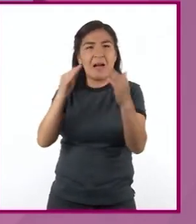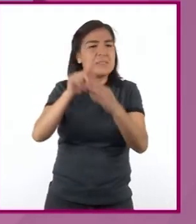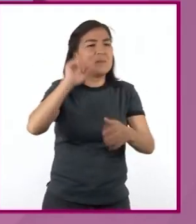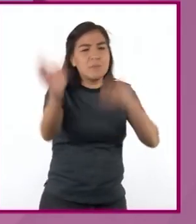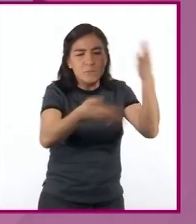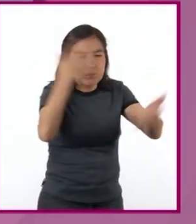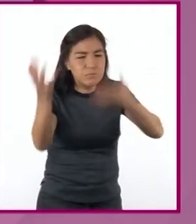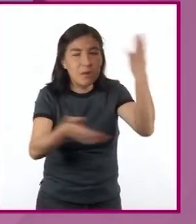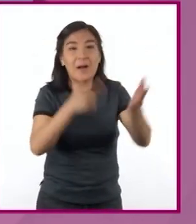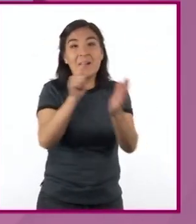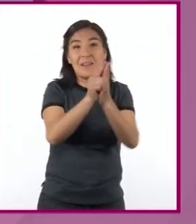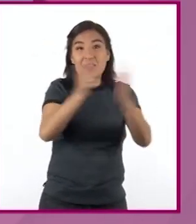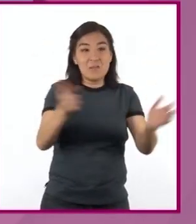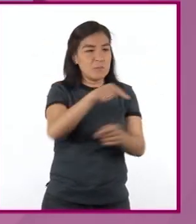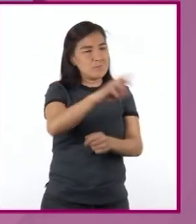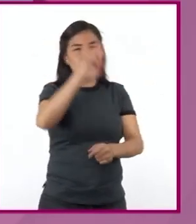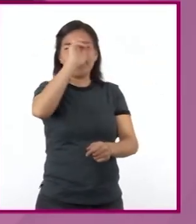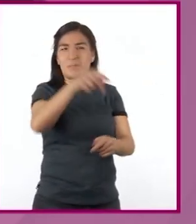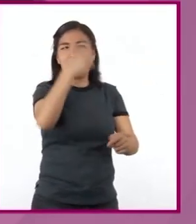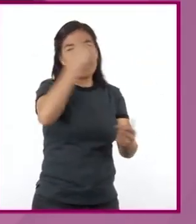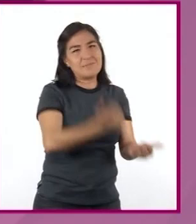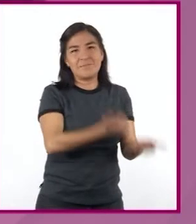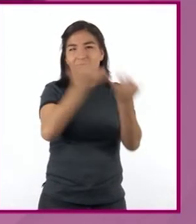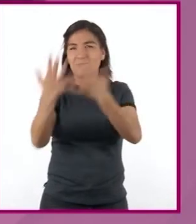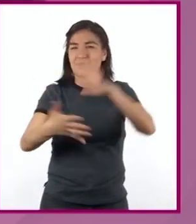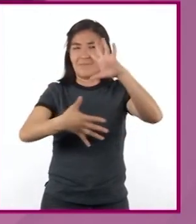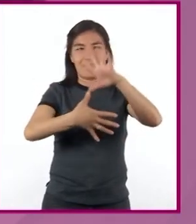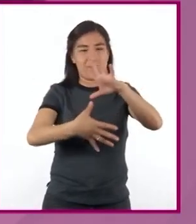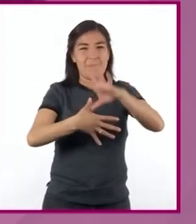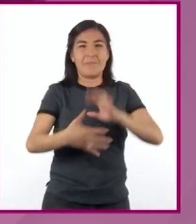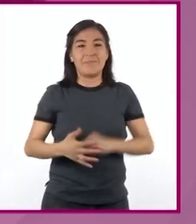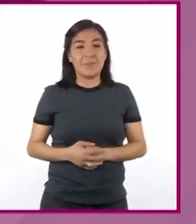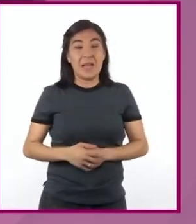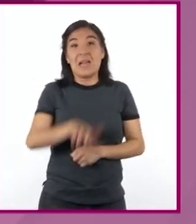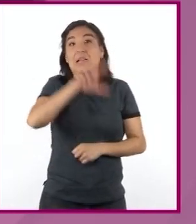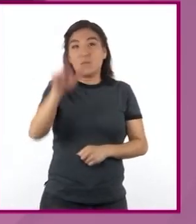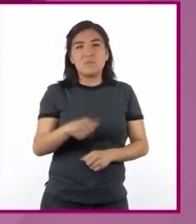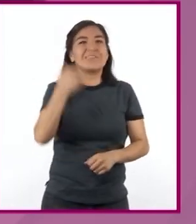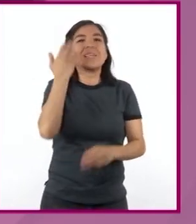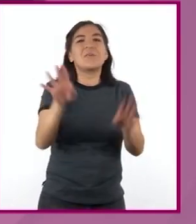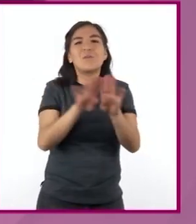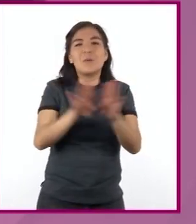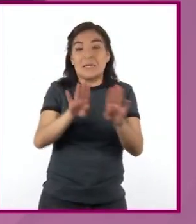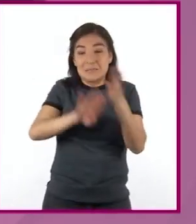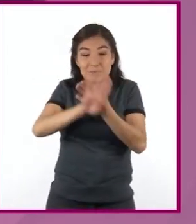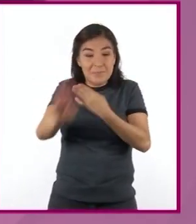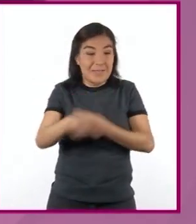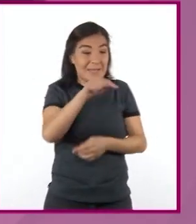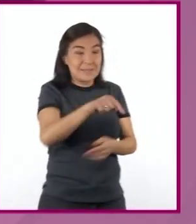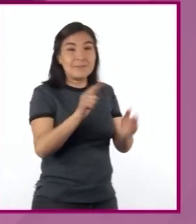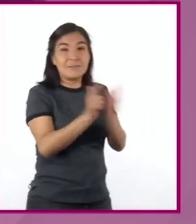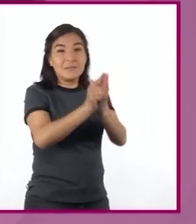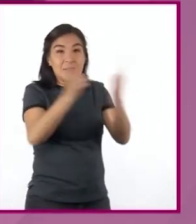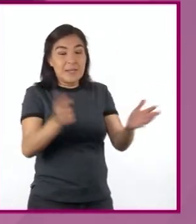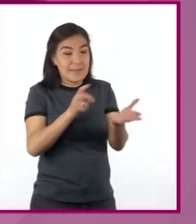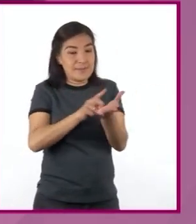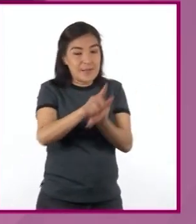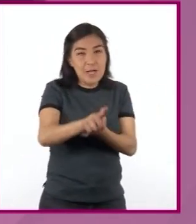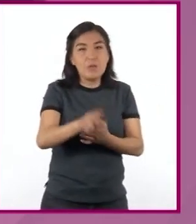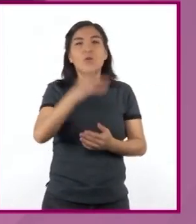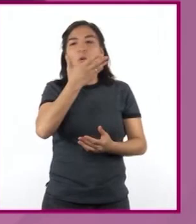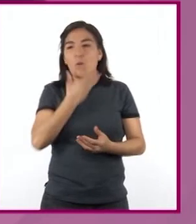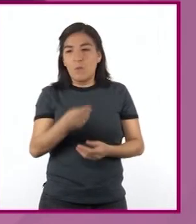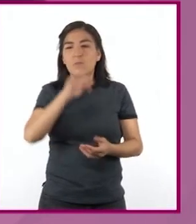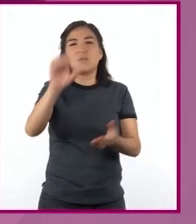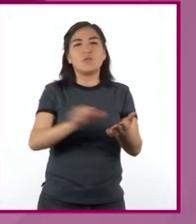lograba llegar a las colonias americanas. Particularmente querían evitar que el documento de los derechos del hombre y el